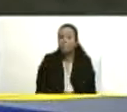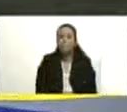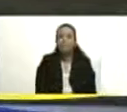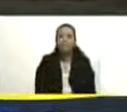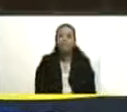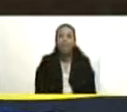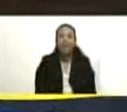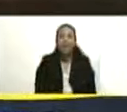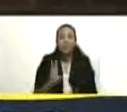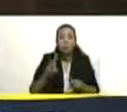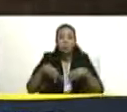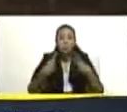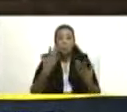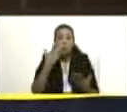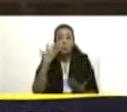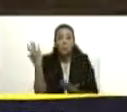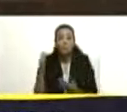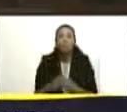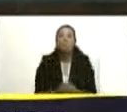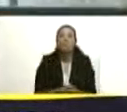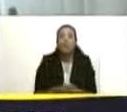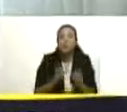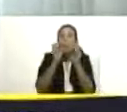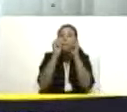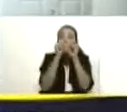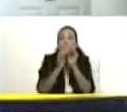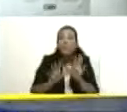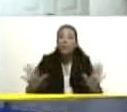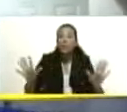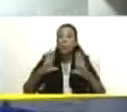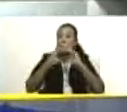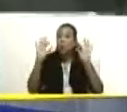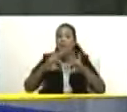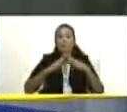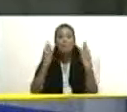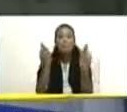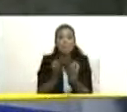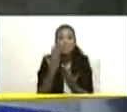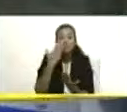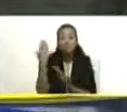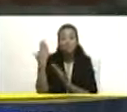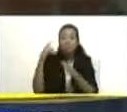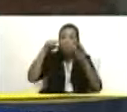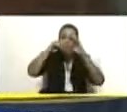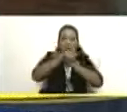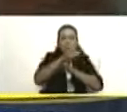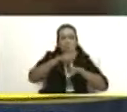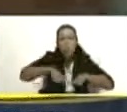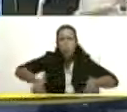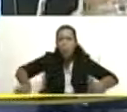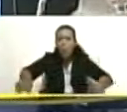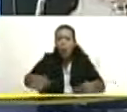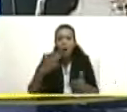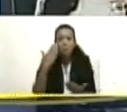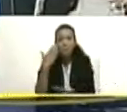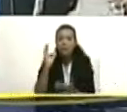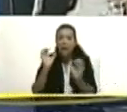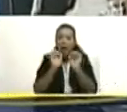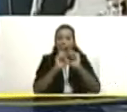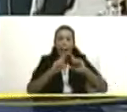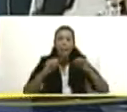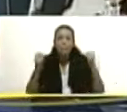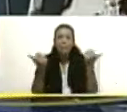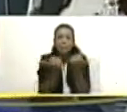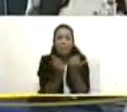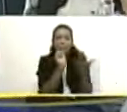es una novedad porque es una bendición para toda la familia. Aquí estamos entrando, mi comandante, a este